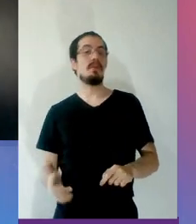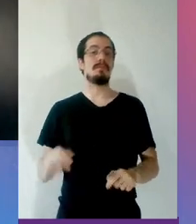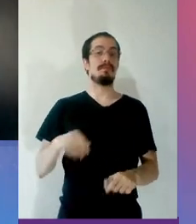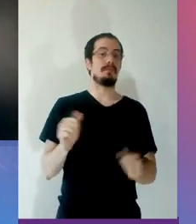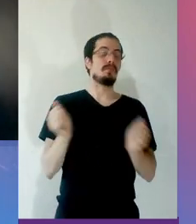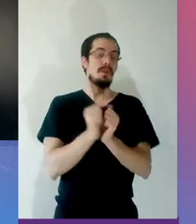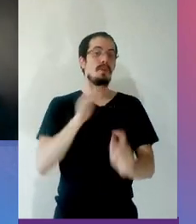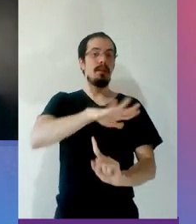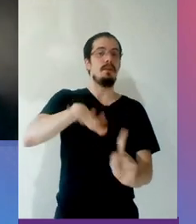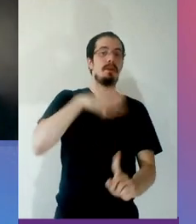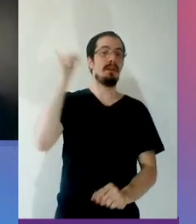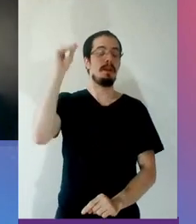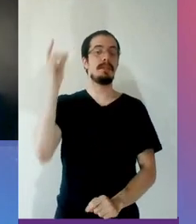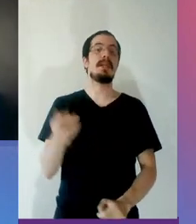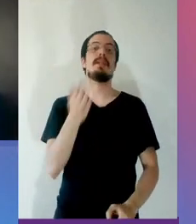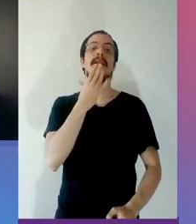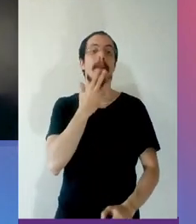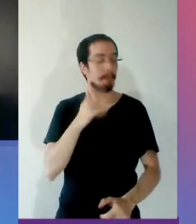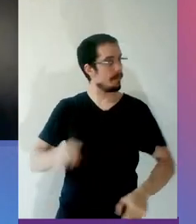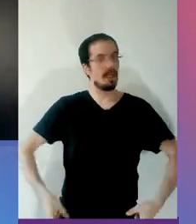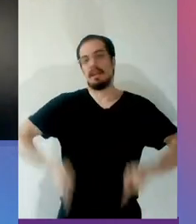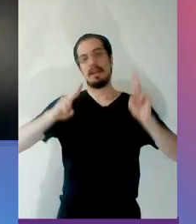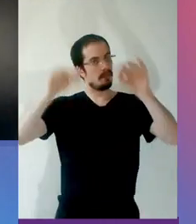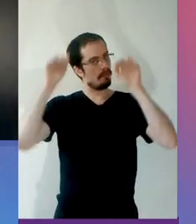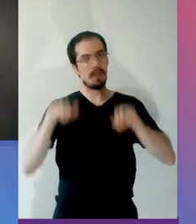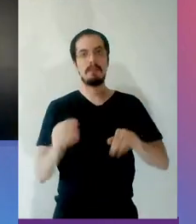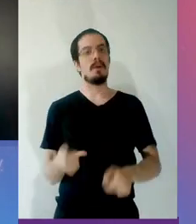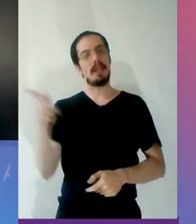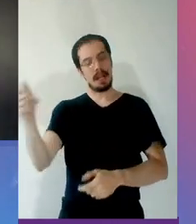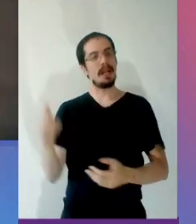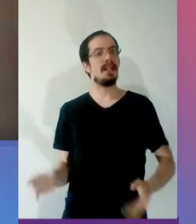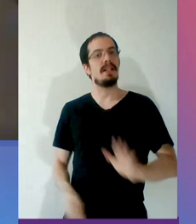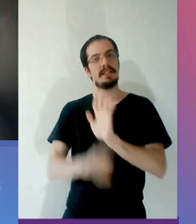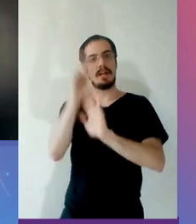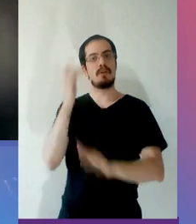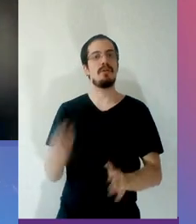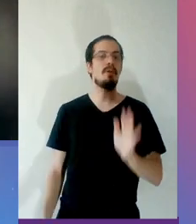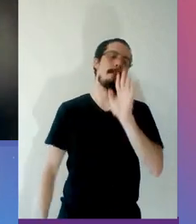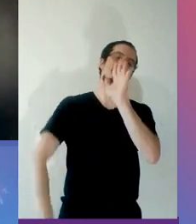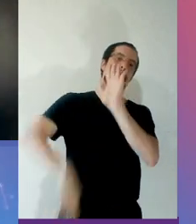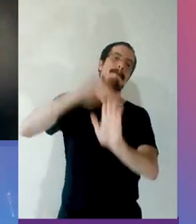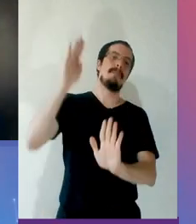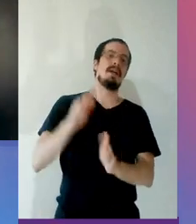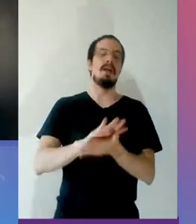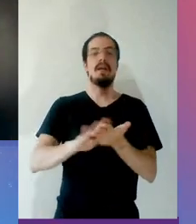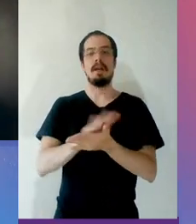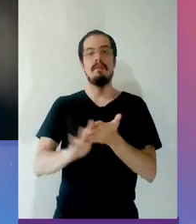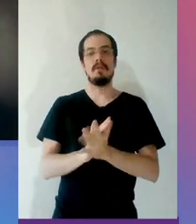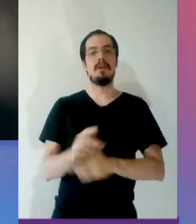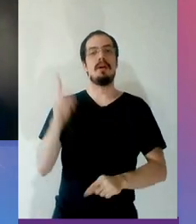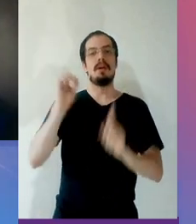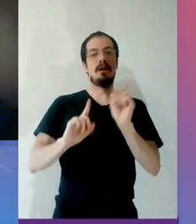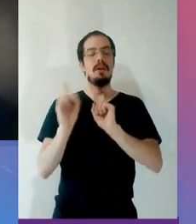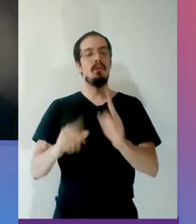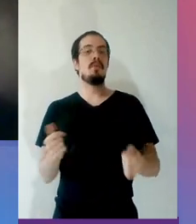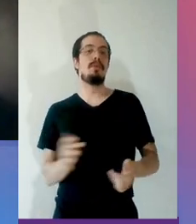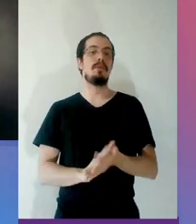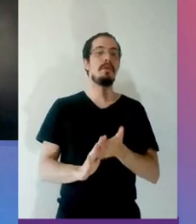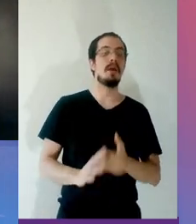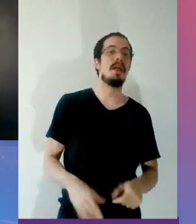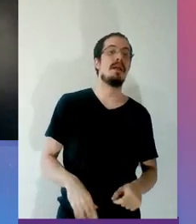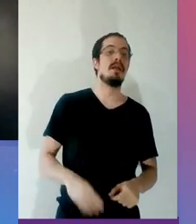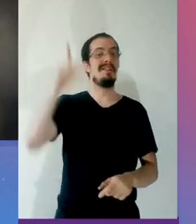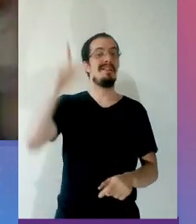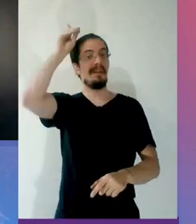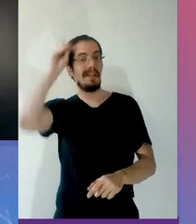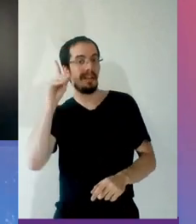sacar el máximo posible de su habilidad. Si nace con una genopatía, un chico que nace hoy día con un síndrome de Down, en el fondo